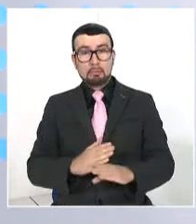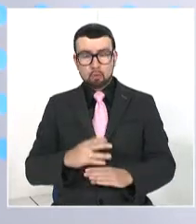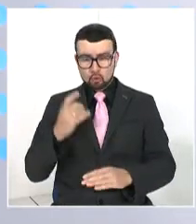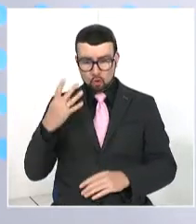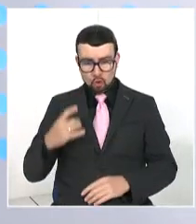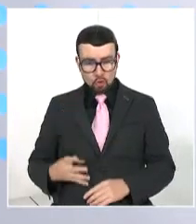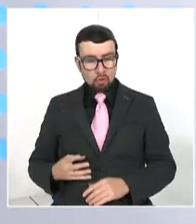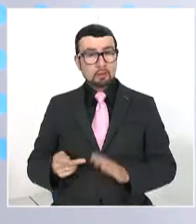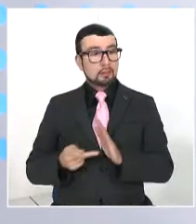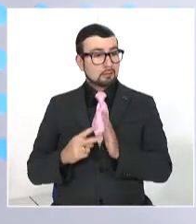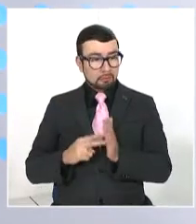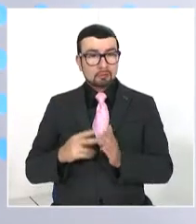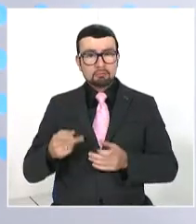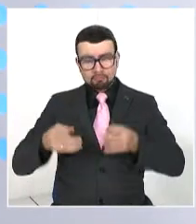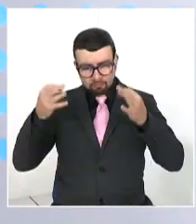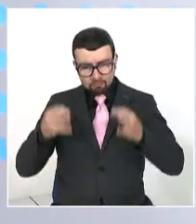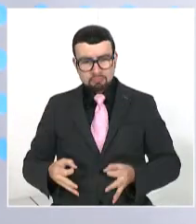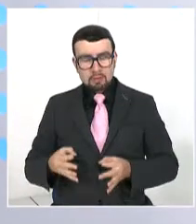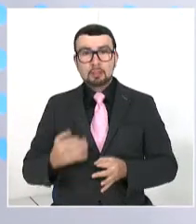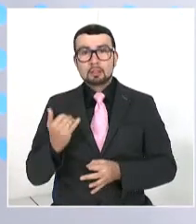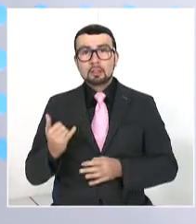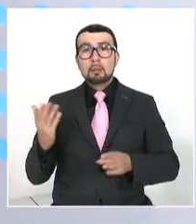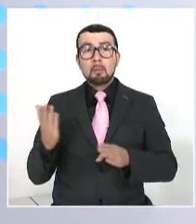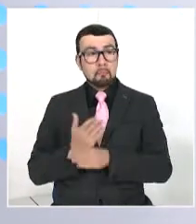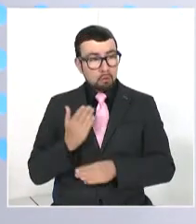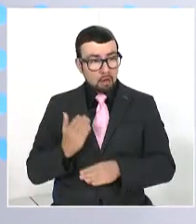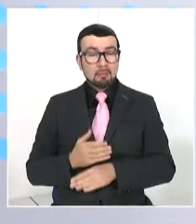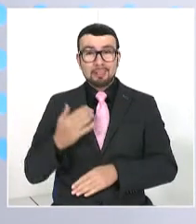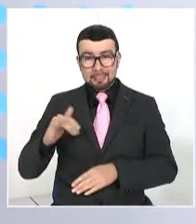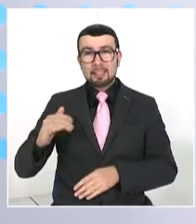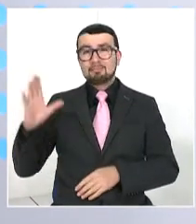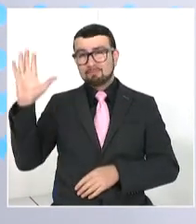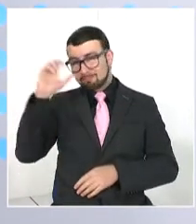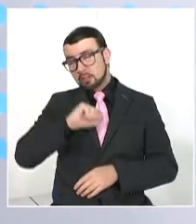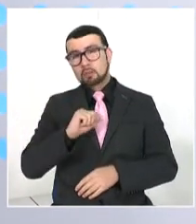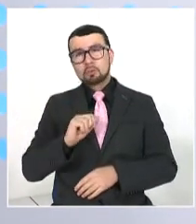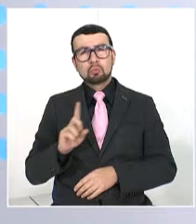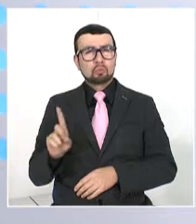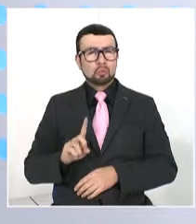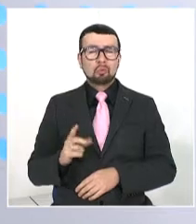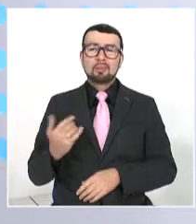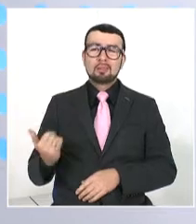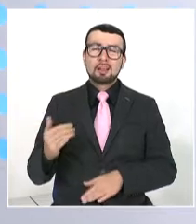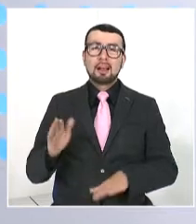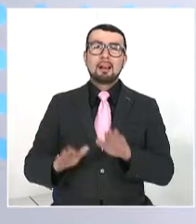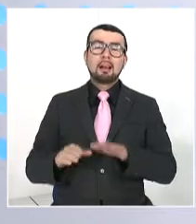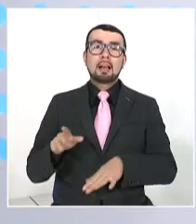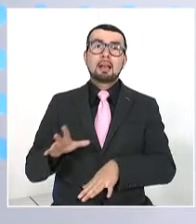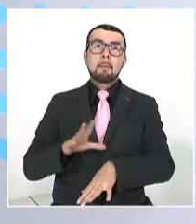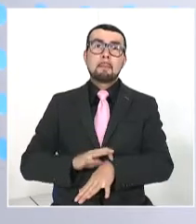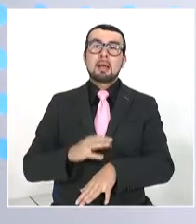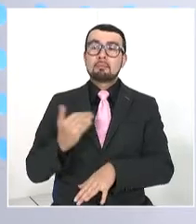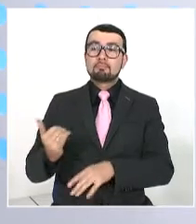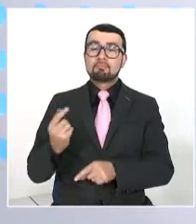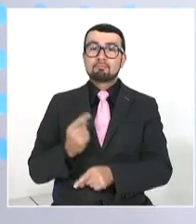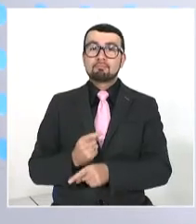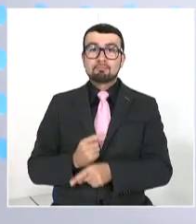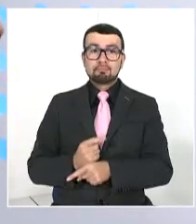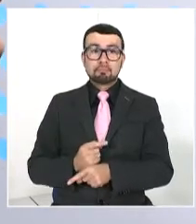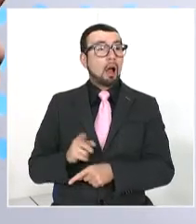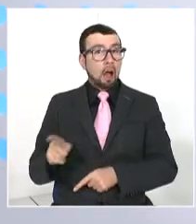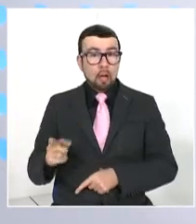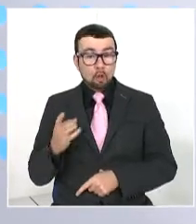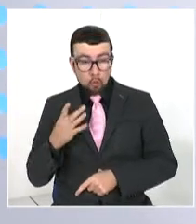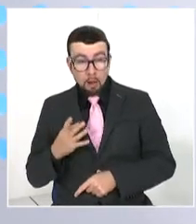eliminando el origen o la raíz del problema, porque en eso se ha convertido muchas veces la medicina. Como me duele esto, ahí